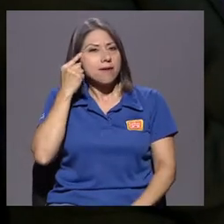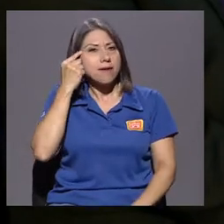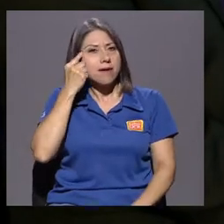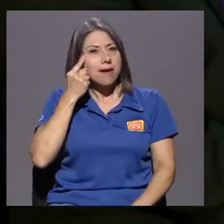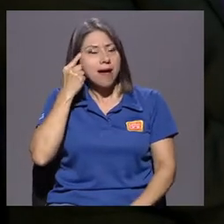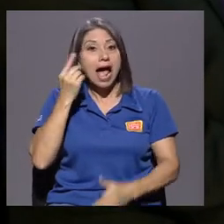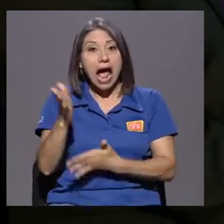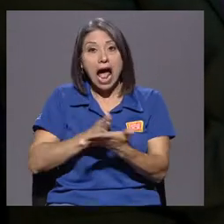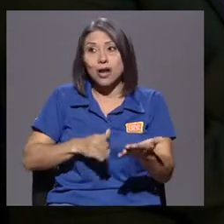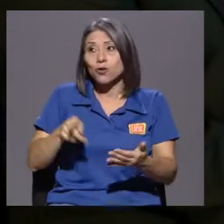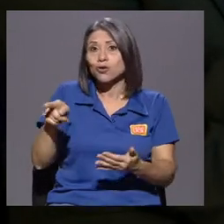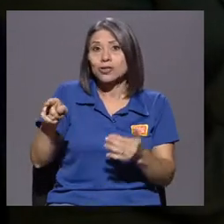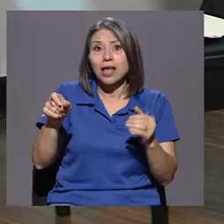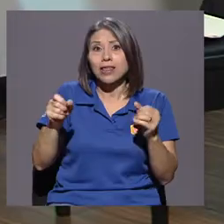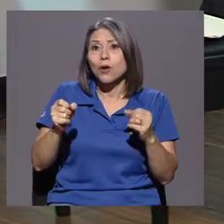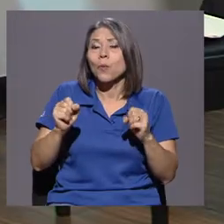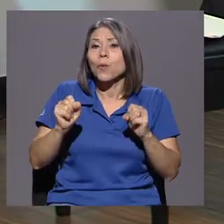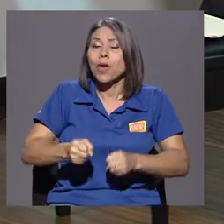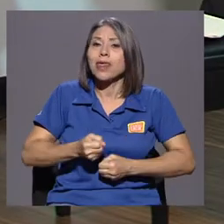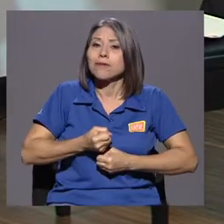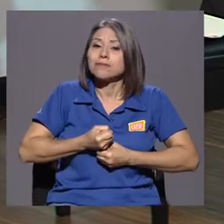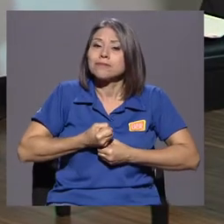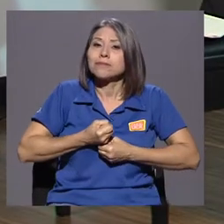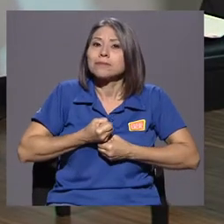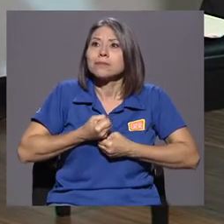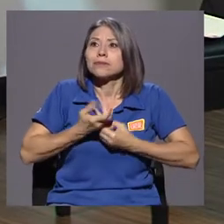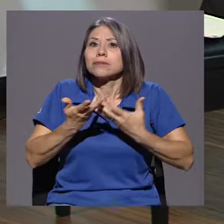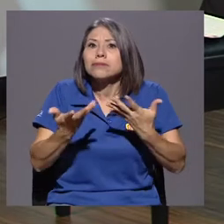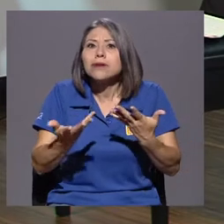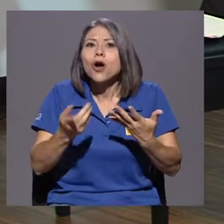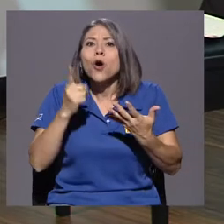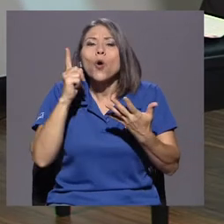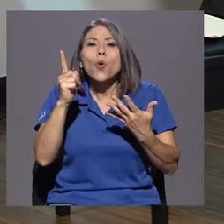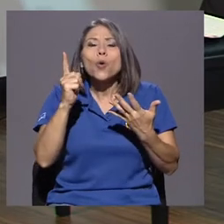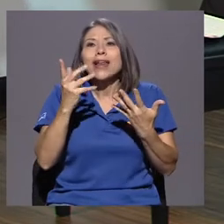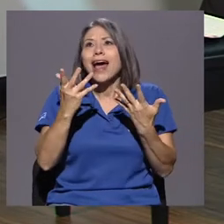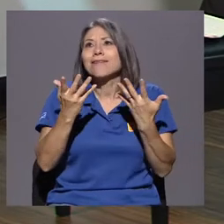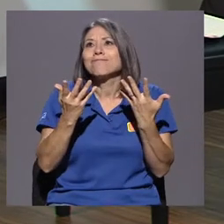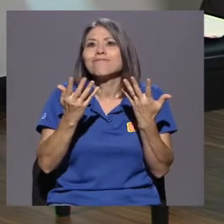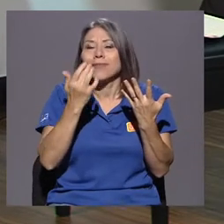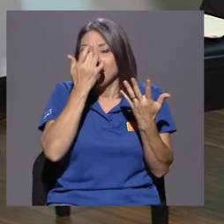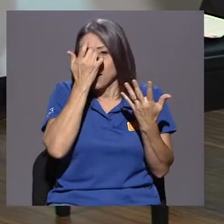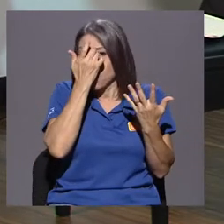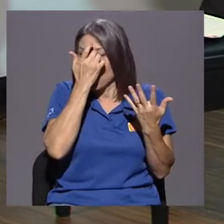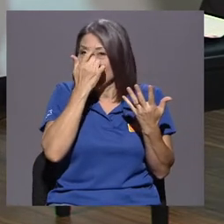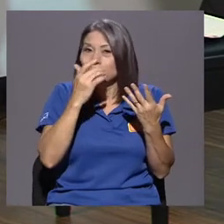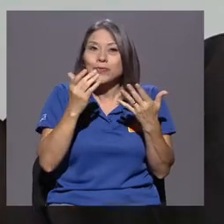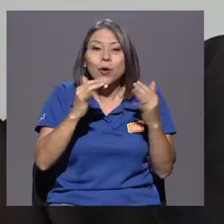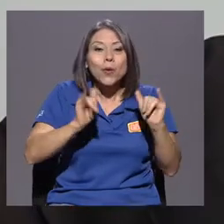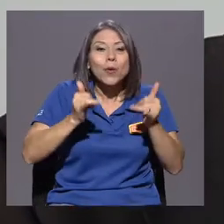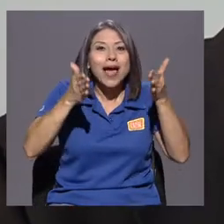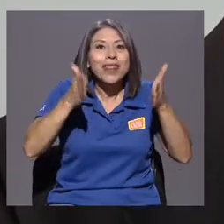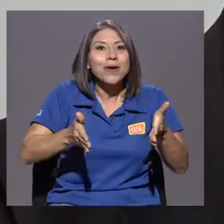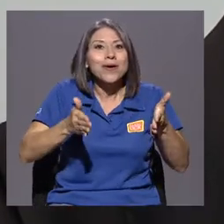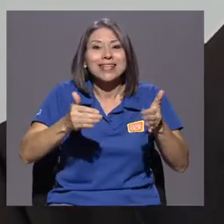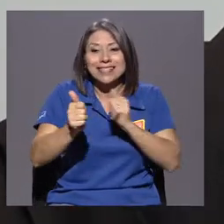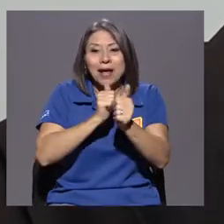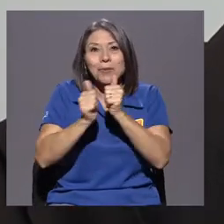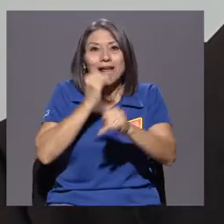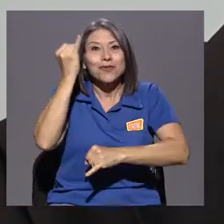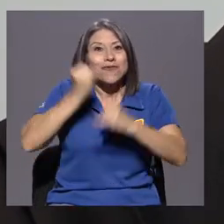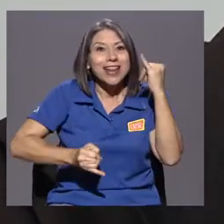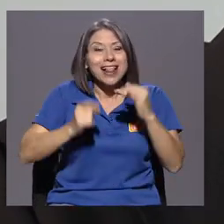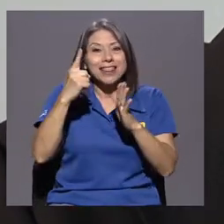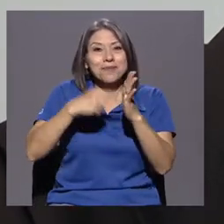es que usted nos puede recibir una alineación de una final del 70 o podemos ir inclusive más atrás sí si las ett